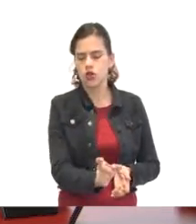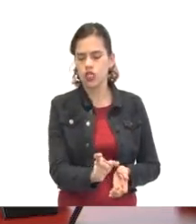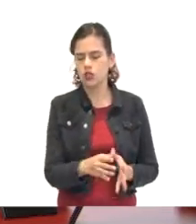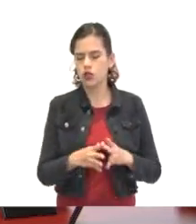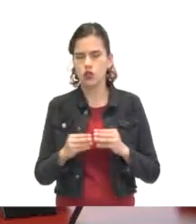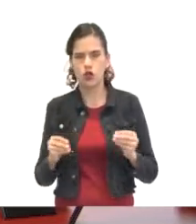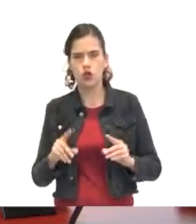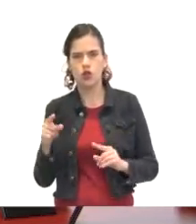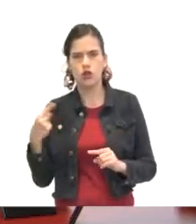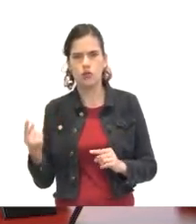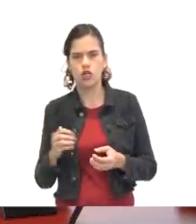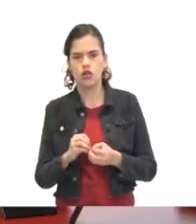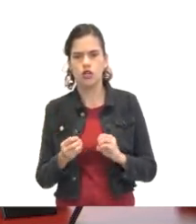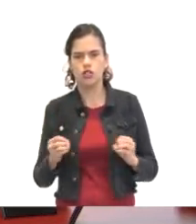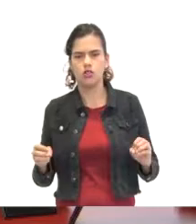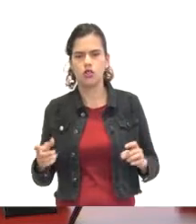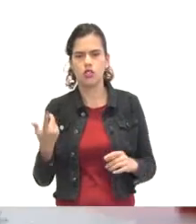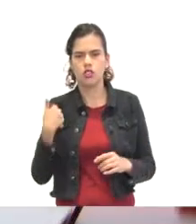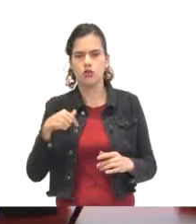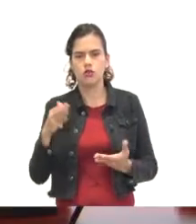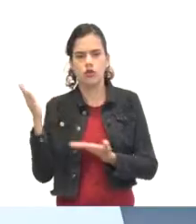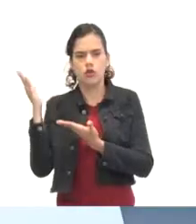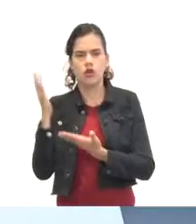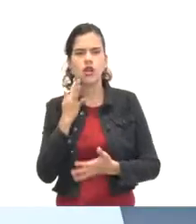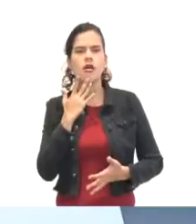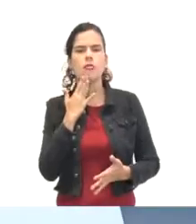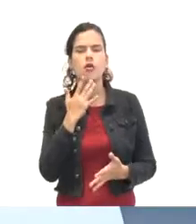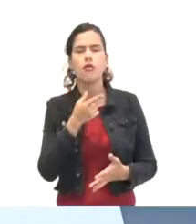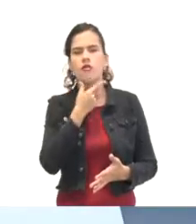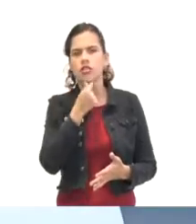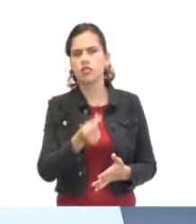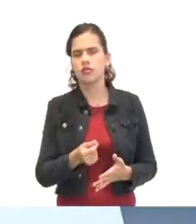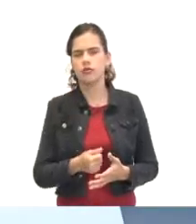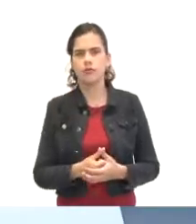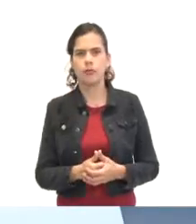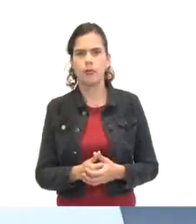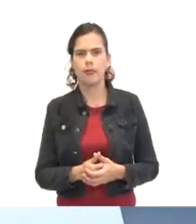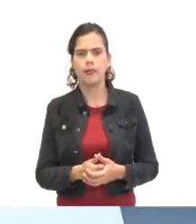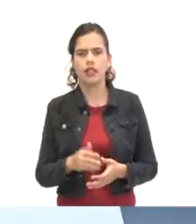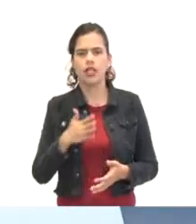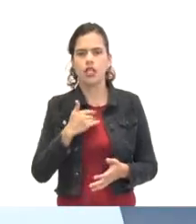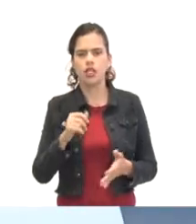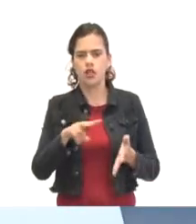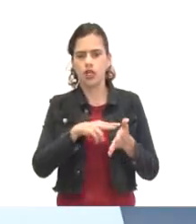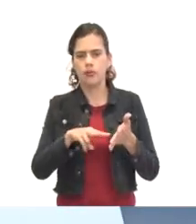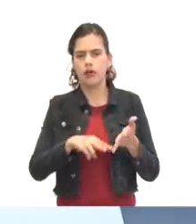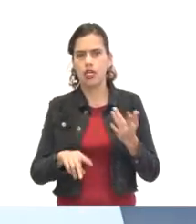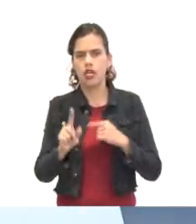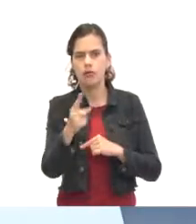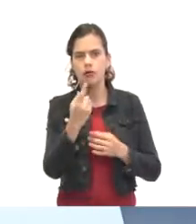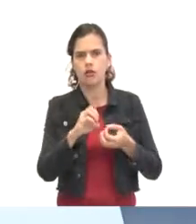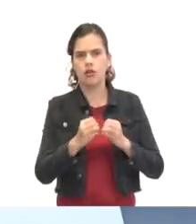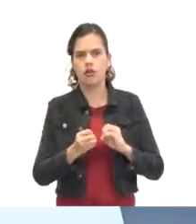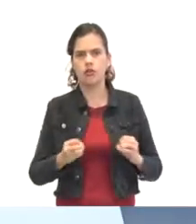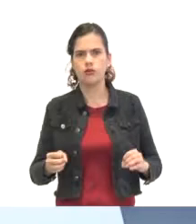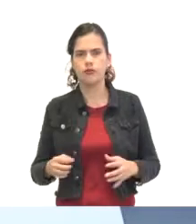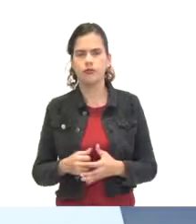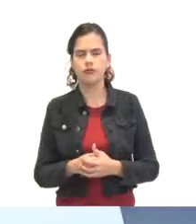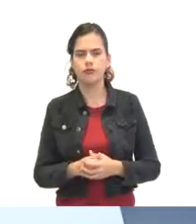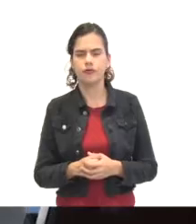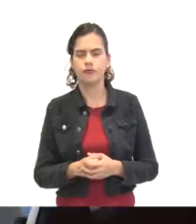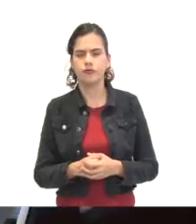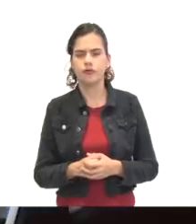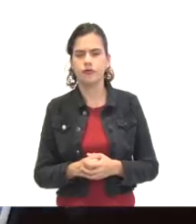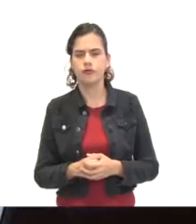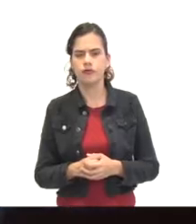el predicado. Aquí tenemos un ejemplo muy sencillo. Quiero que me leas la primera oración, Edinson, por favor. Vamos a leer la primera